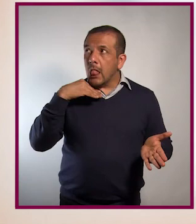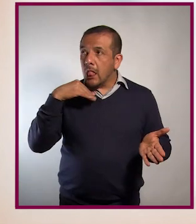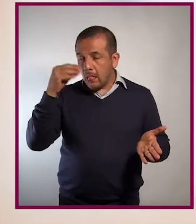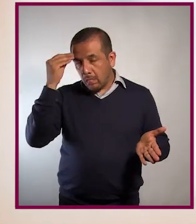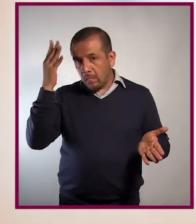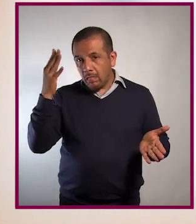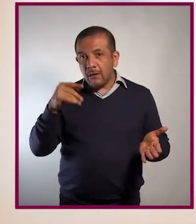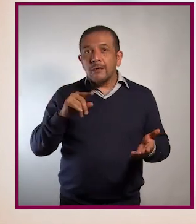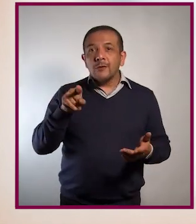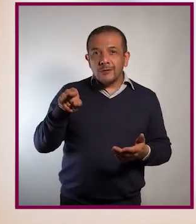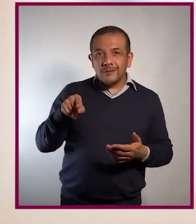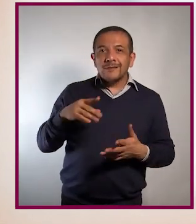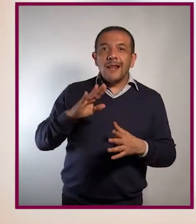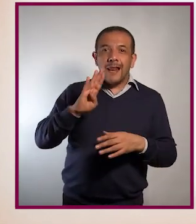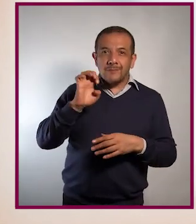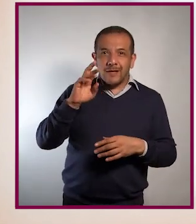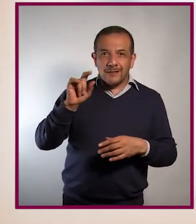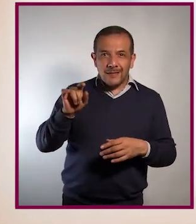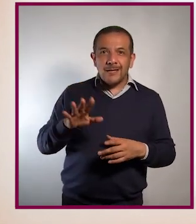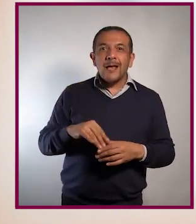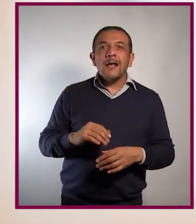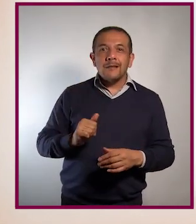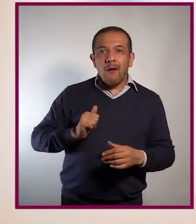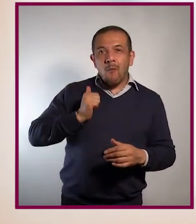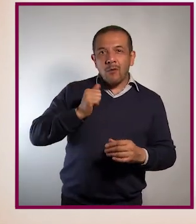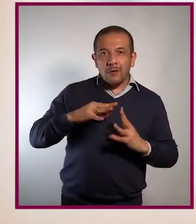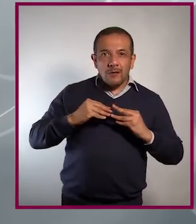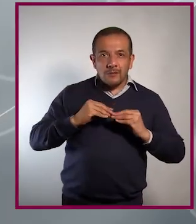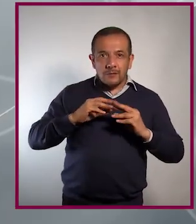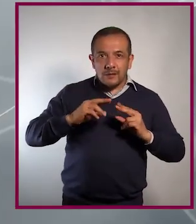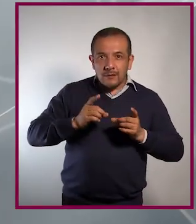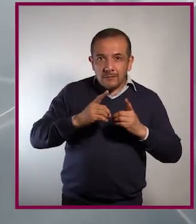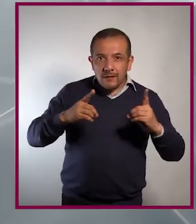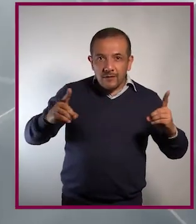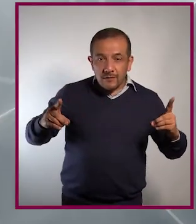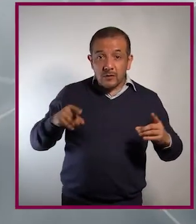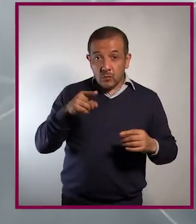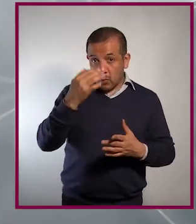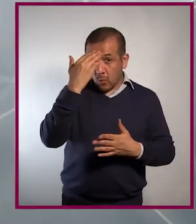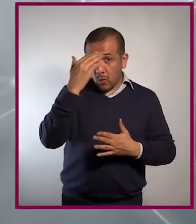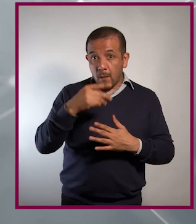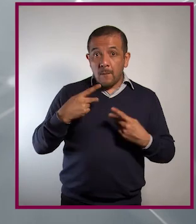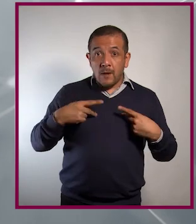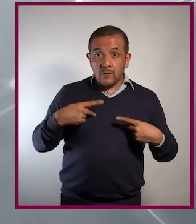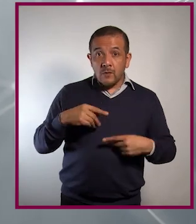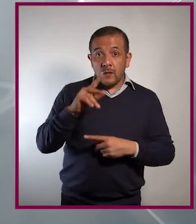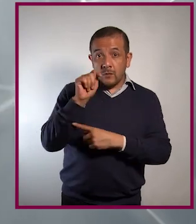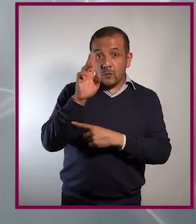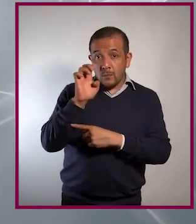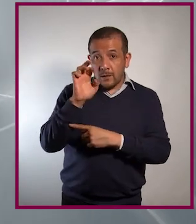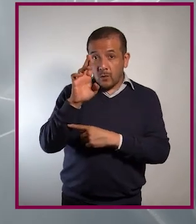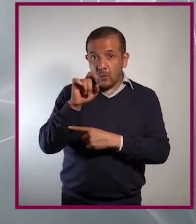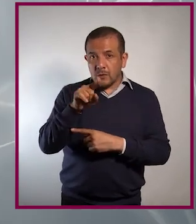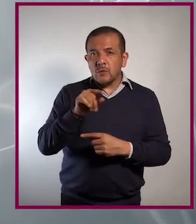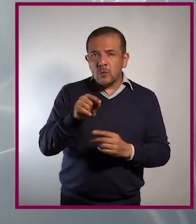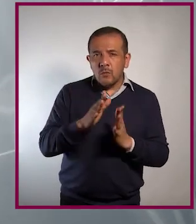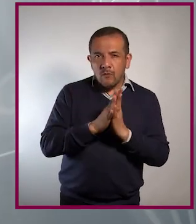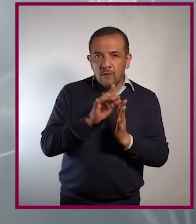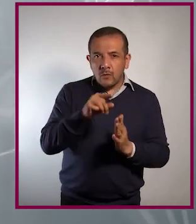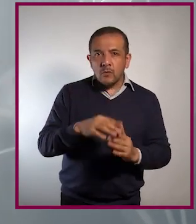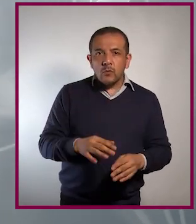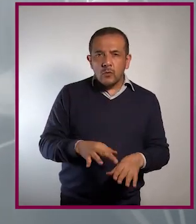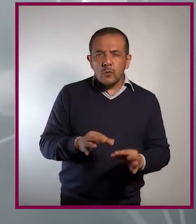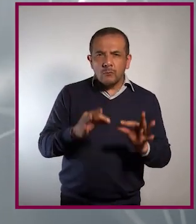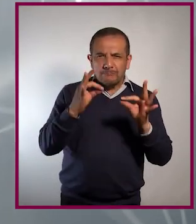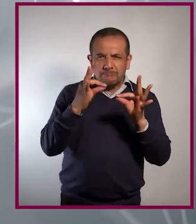promover que las bacterias que son resistentes se desarrollen. Si conoces a alguien con tuberculosis, insístele en el estricto